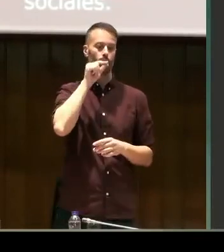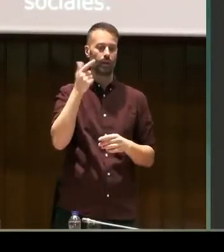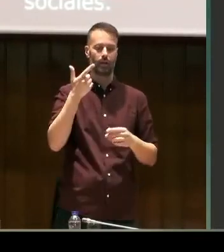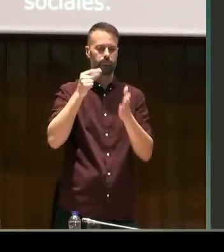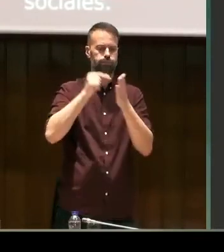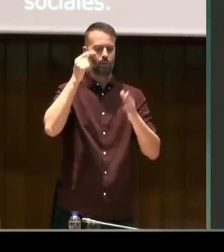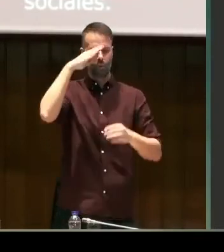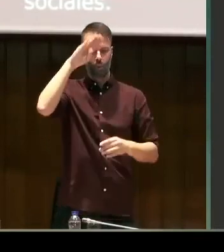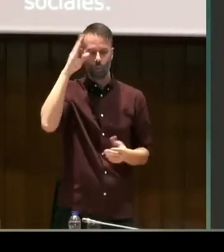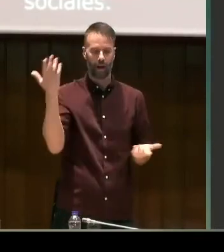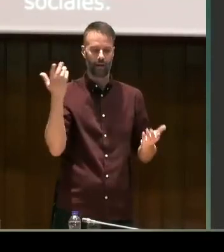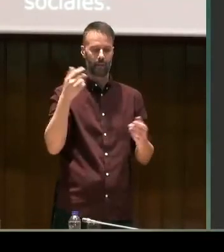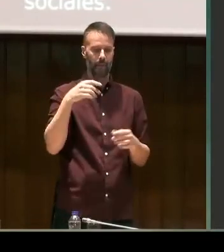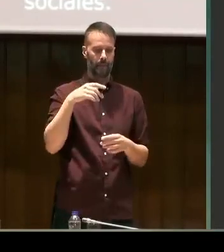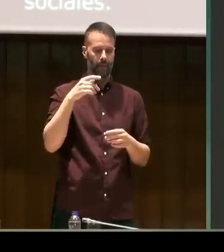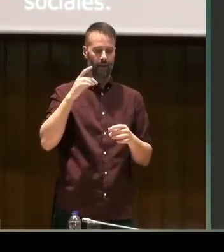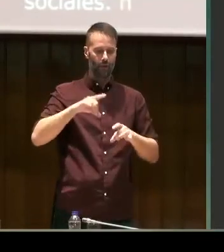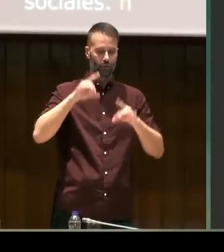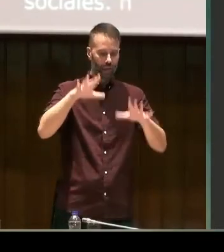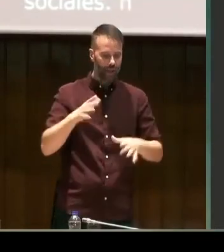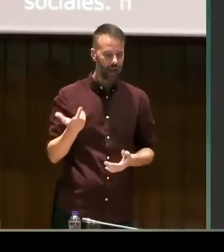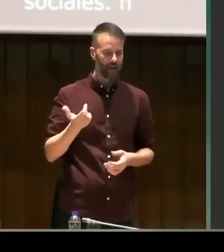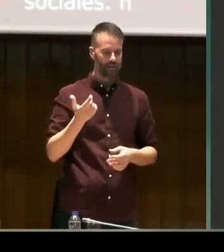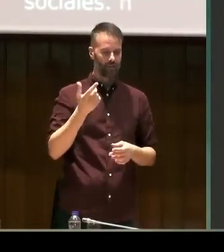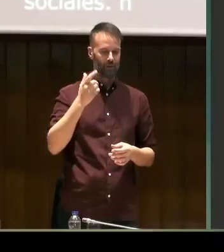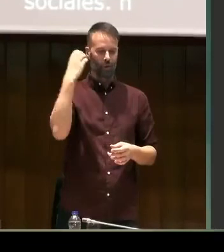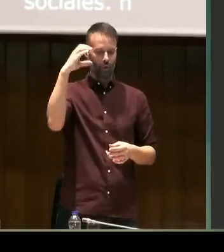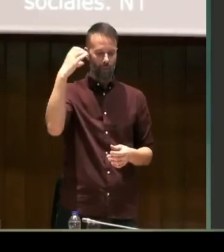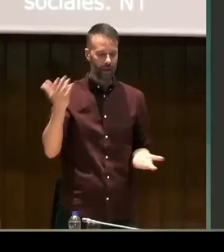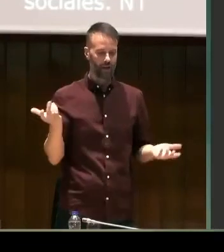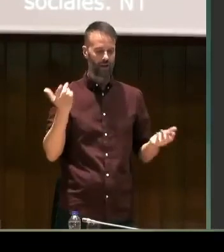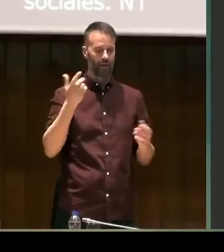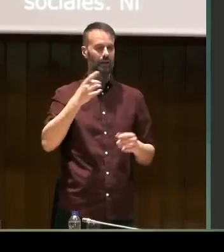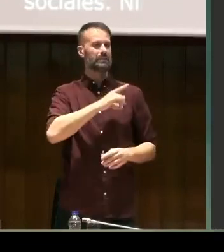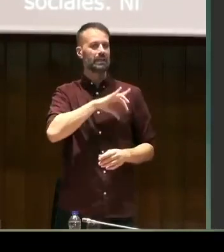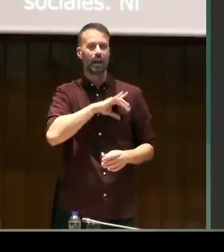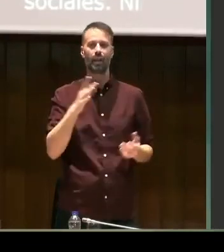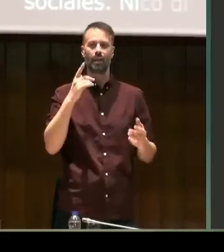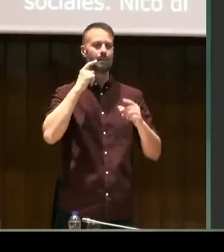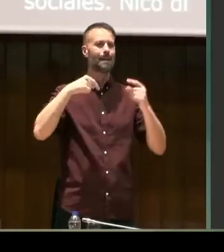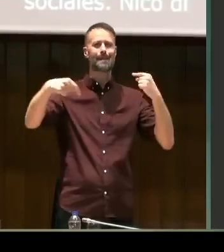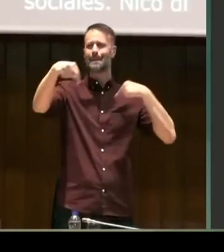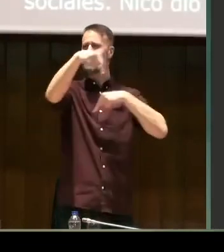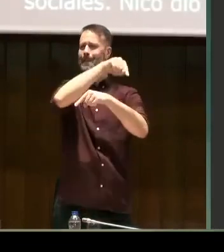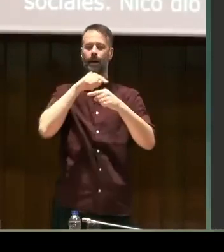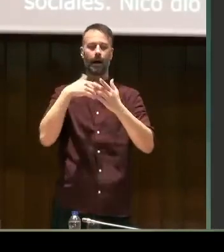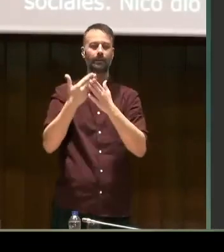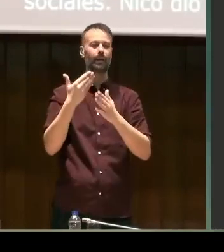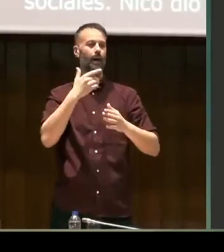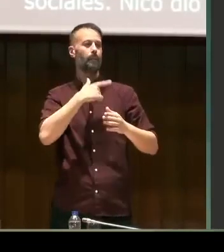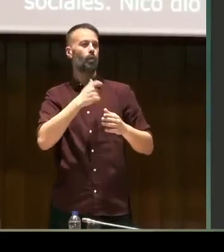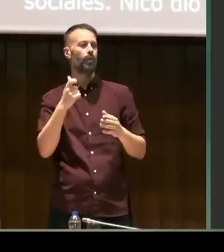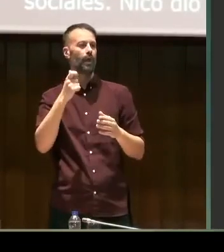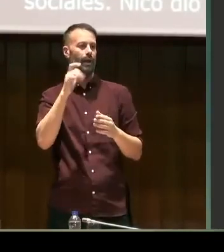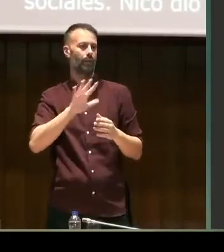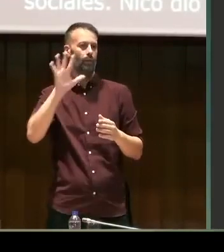y después dio el salto a otras redes sociales, a Twitter, por ejemplo, en el que se recibieron tweets de diferentes países del mundo